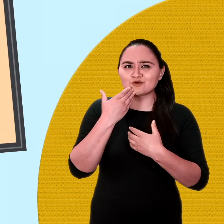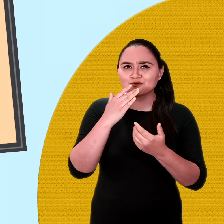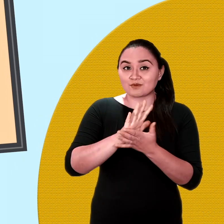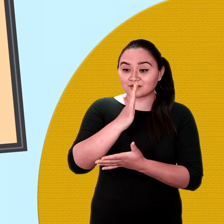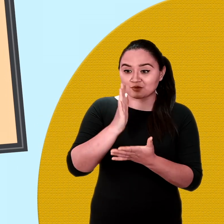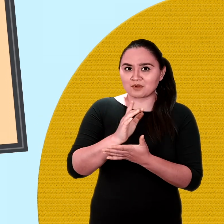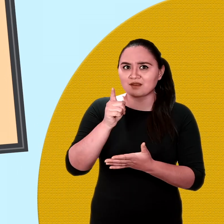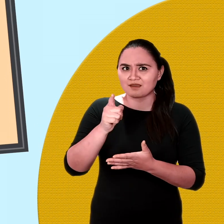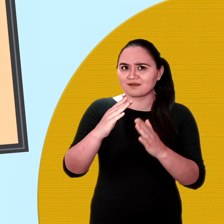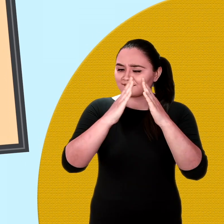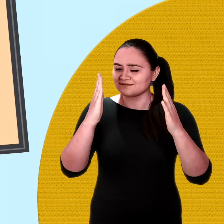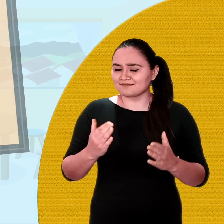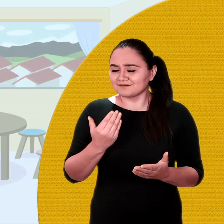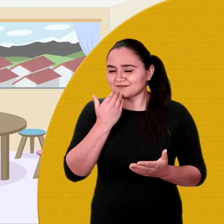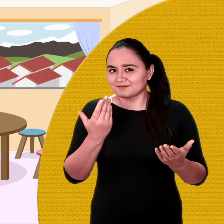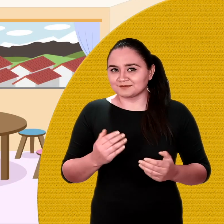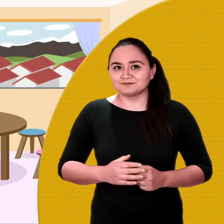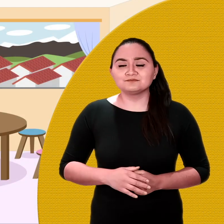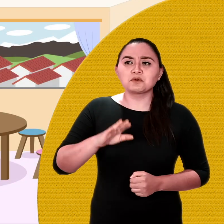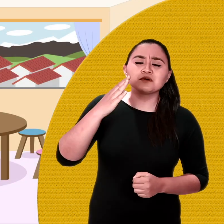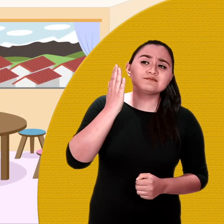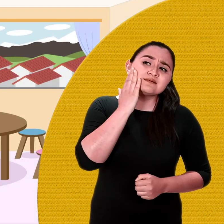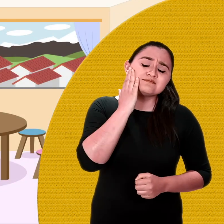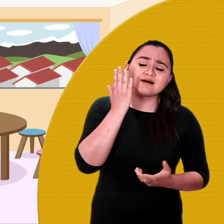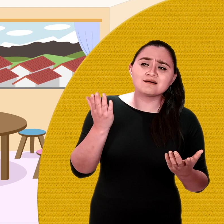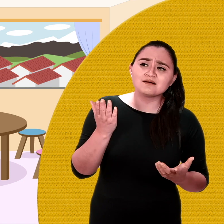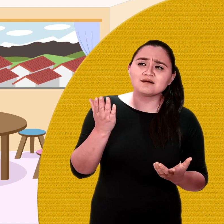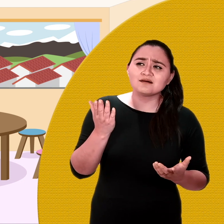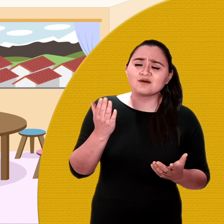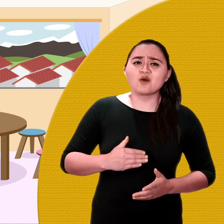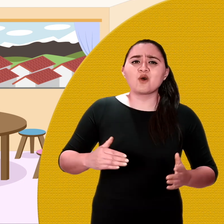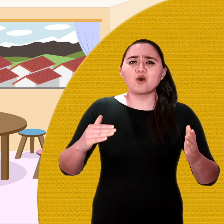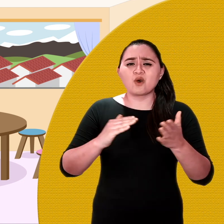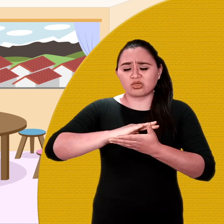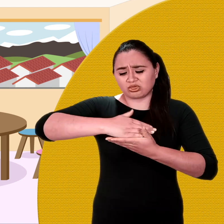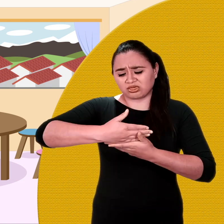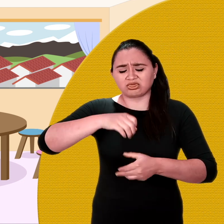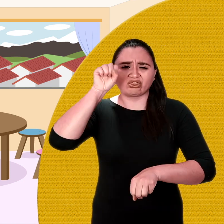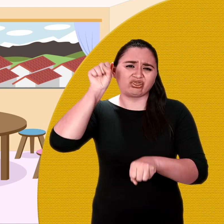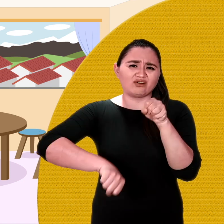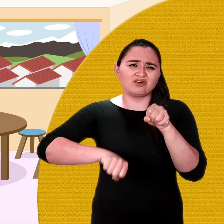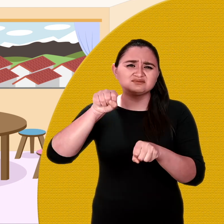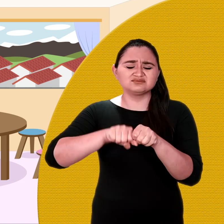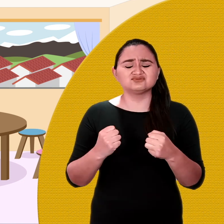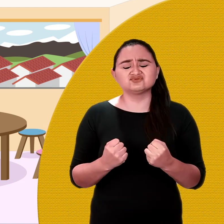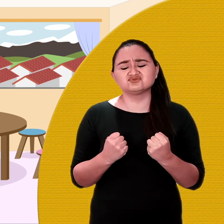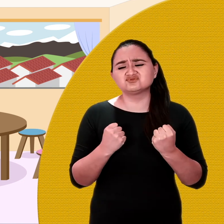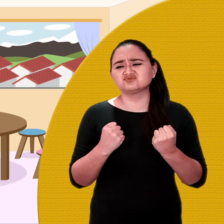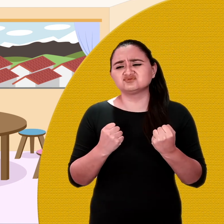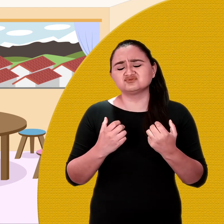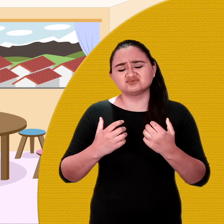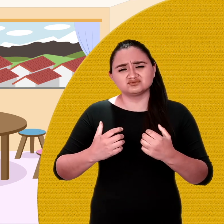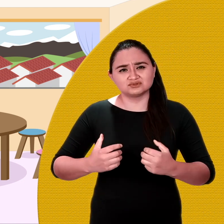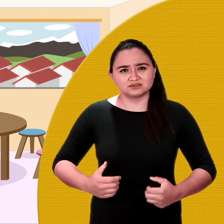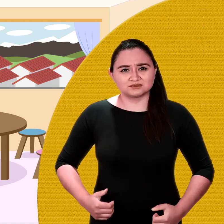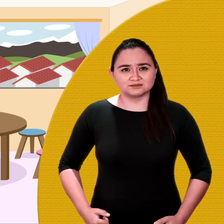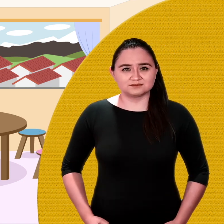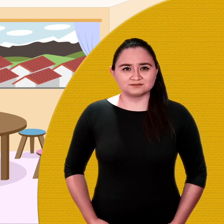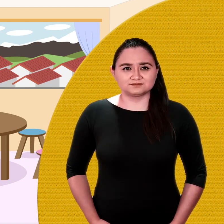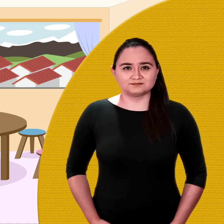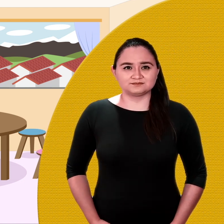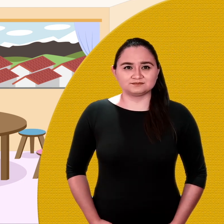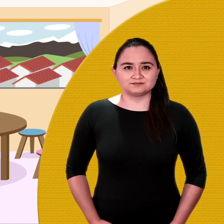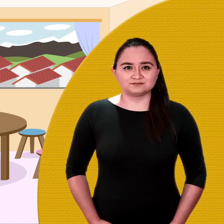aprendizajes escolares desde casa. ¡Mamá! ¡Mamá! ¡De nuevo se dañó la compu!